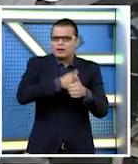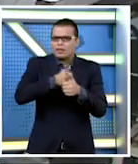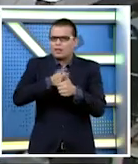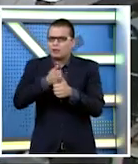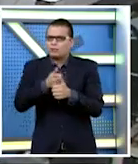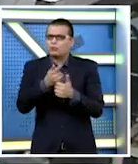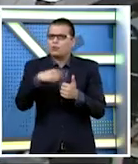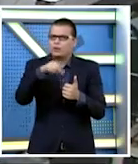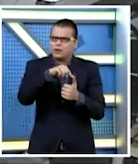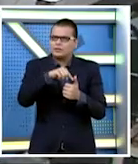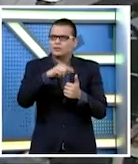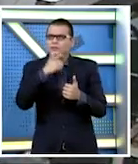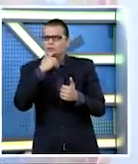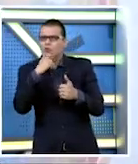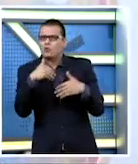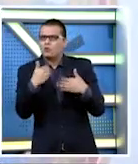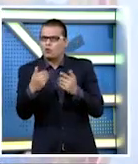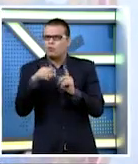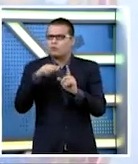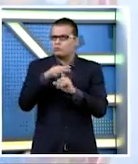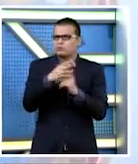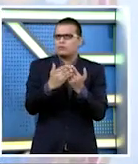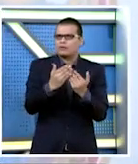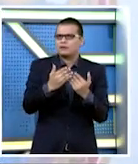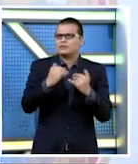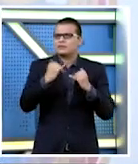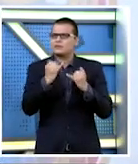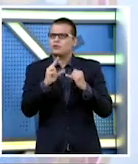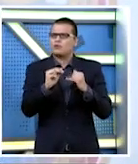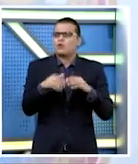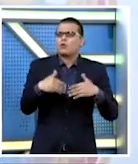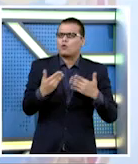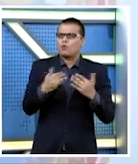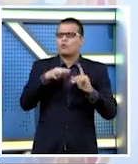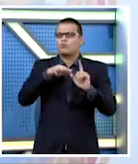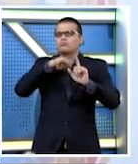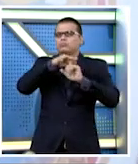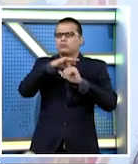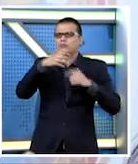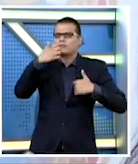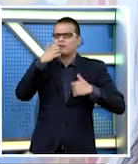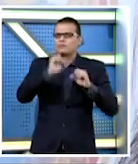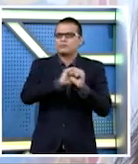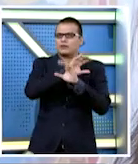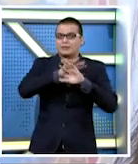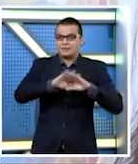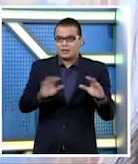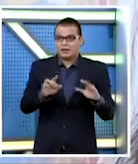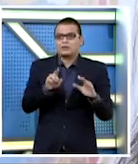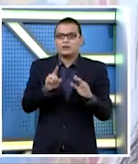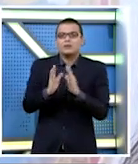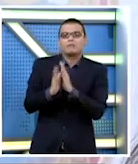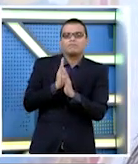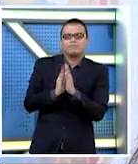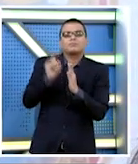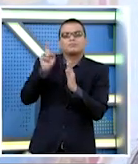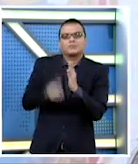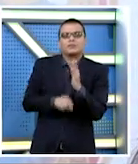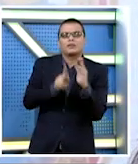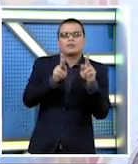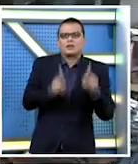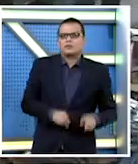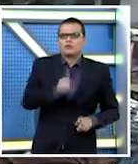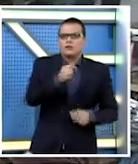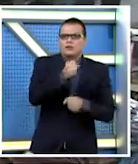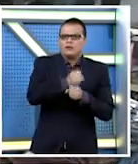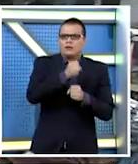empleado. También vamos a solicitar información de salud para permitirnos conocer el estado inicial en el cual se encuentran los